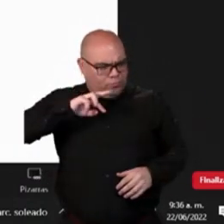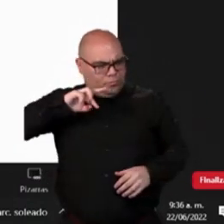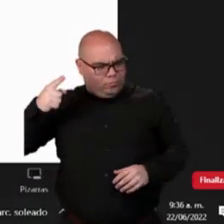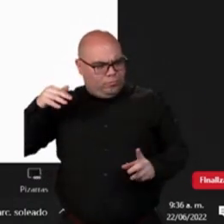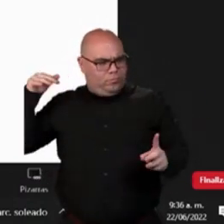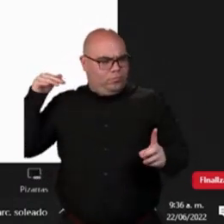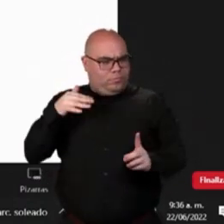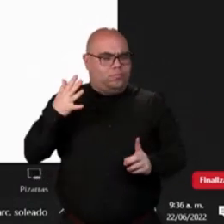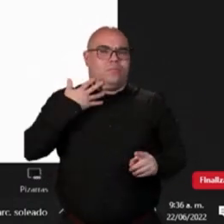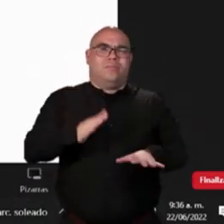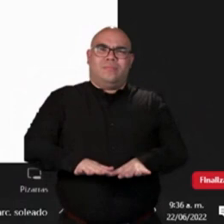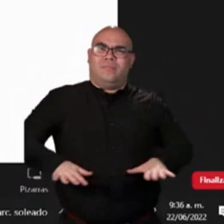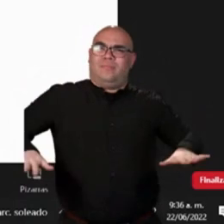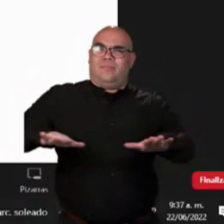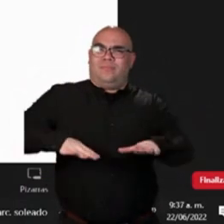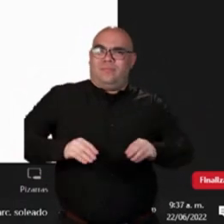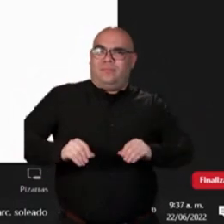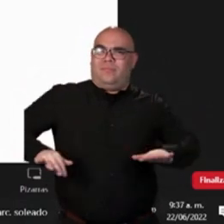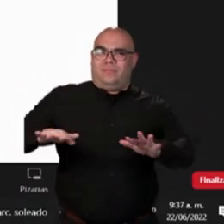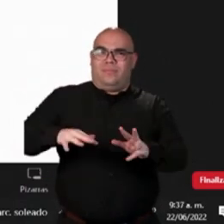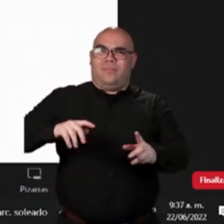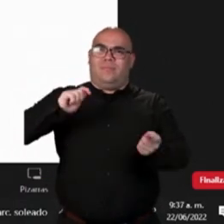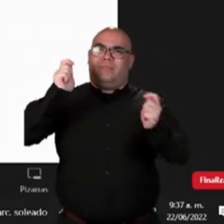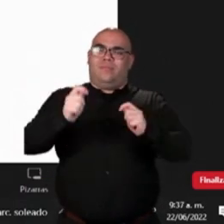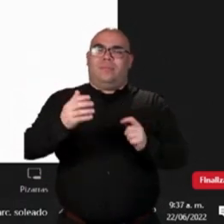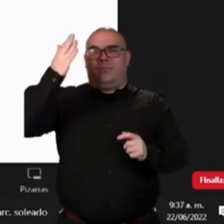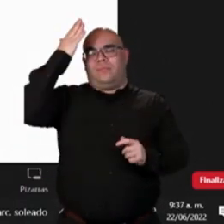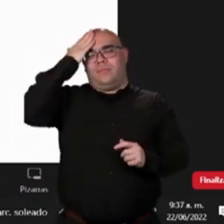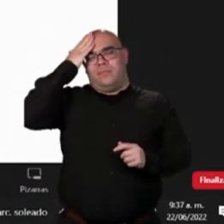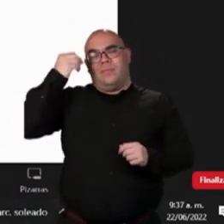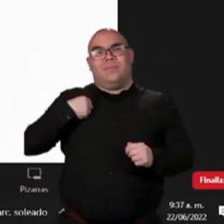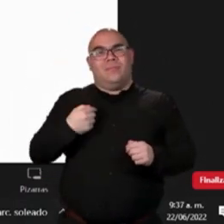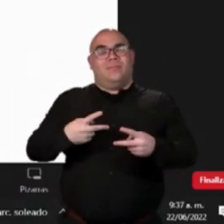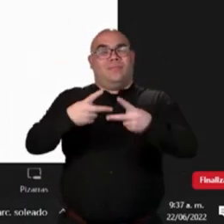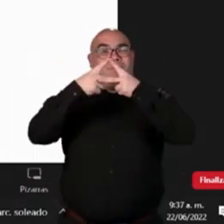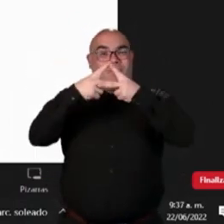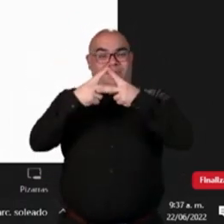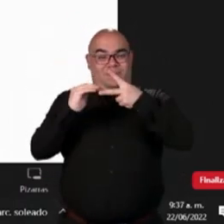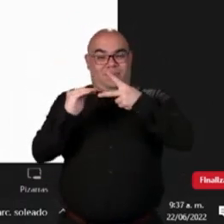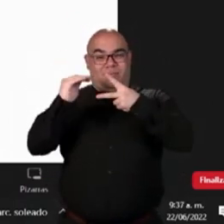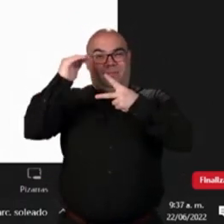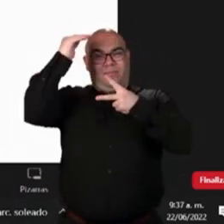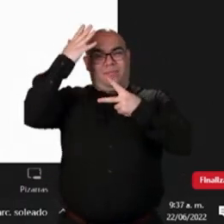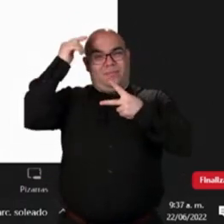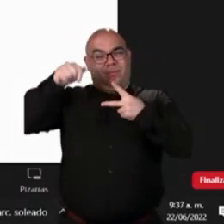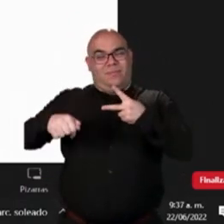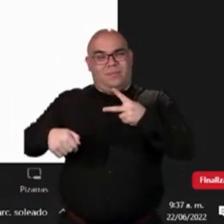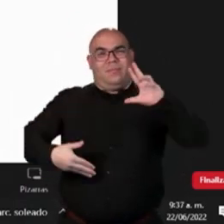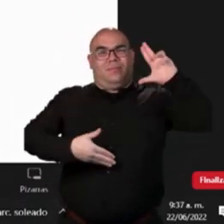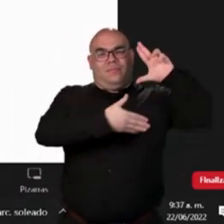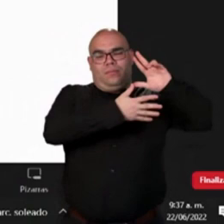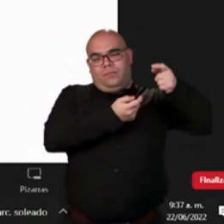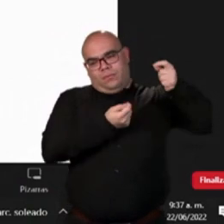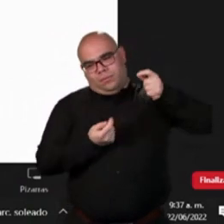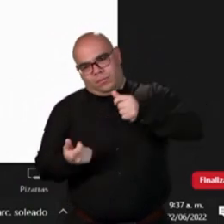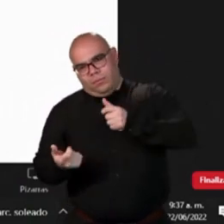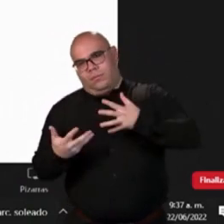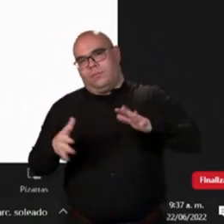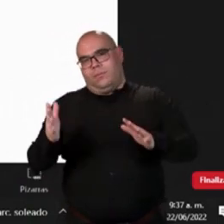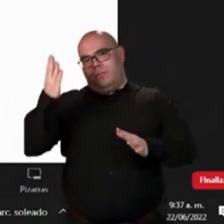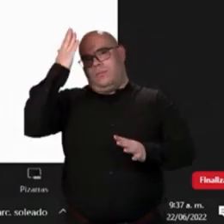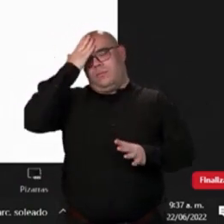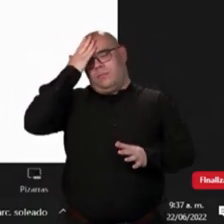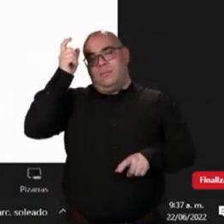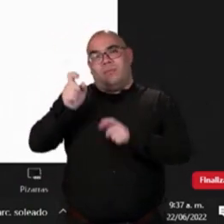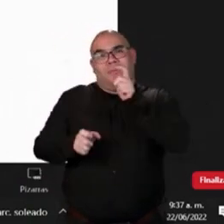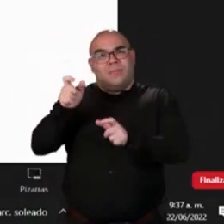pirámides poblacionales empiezan a invertir en América Latina. Empezamos a tener tasas de longevidad más alta,